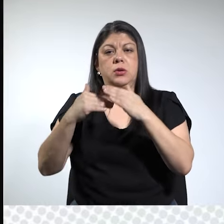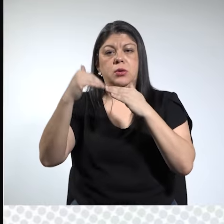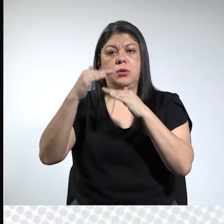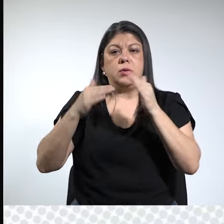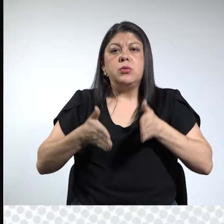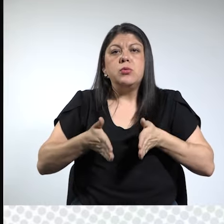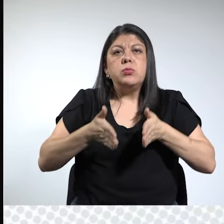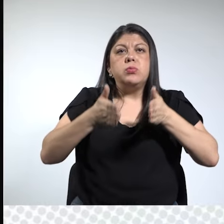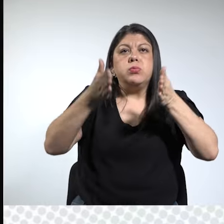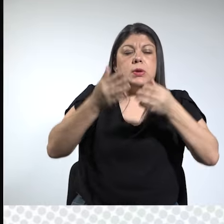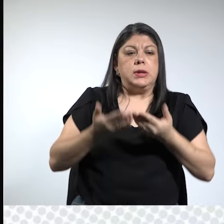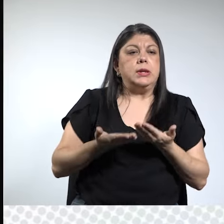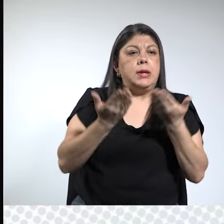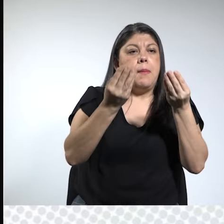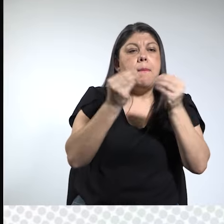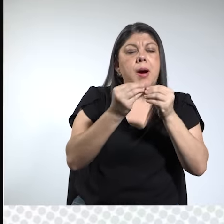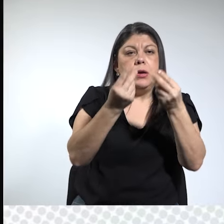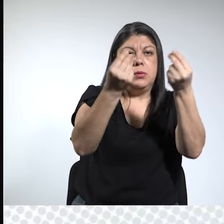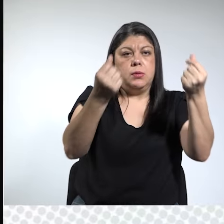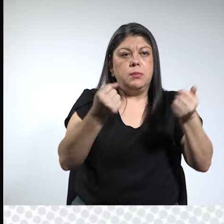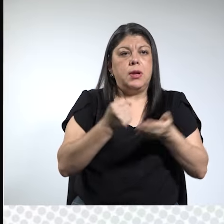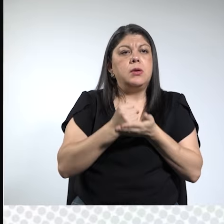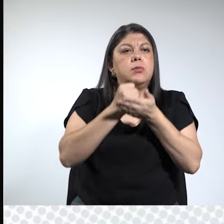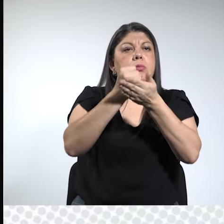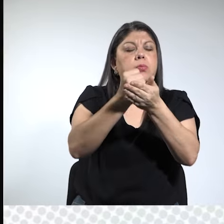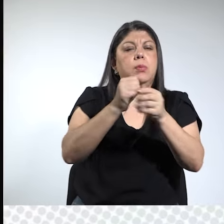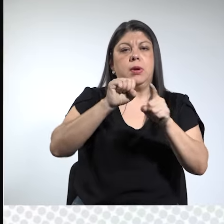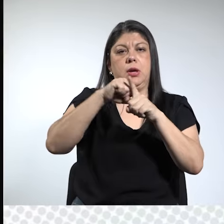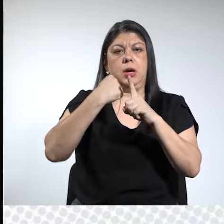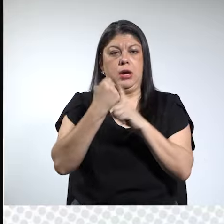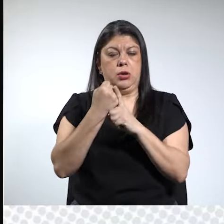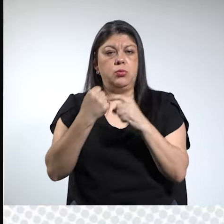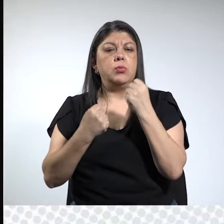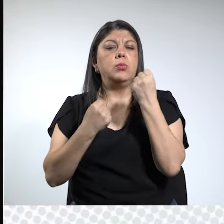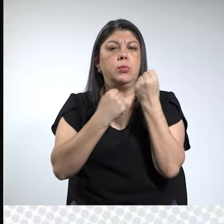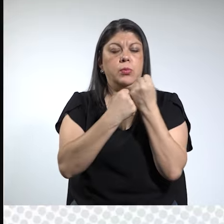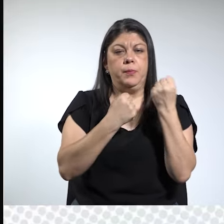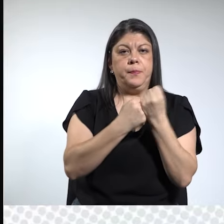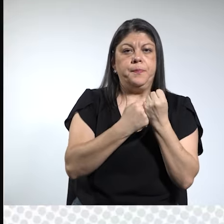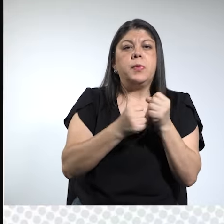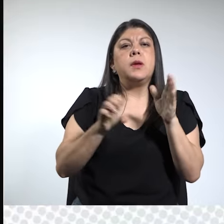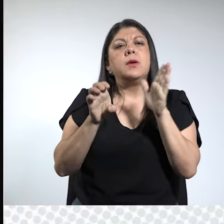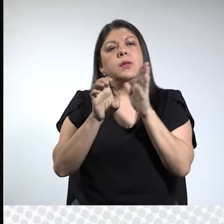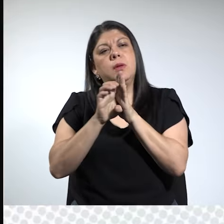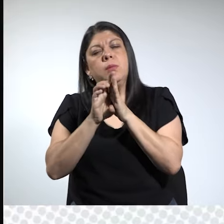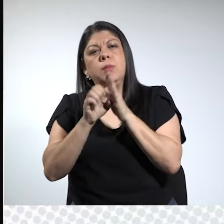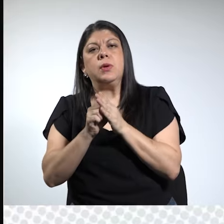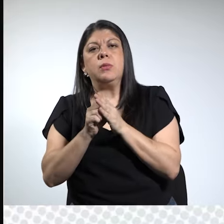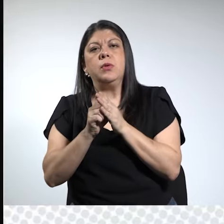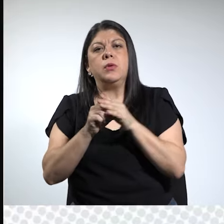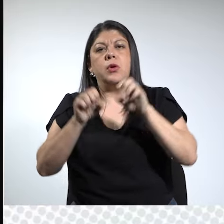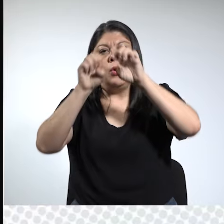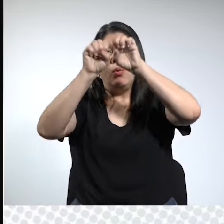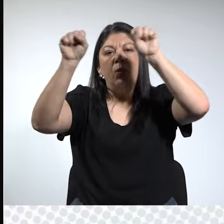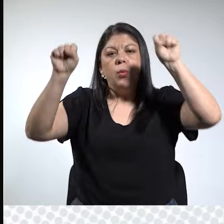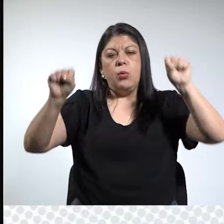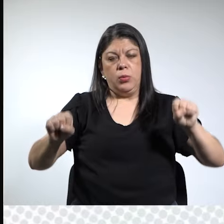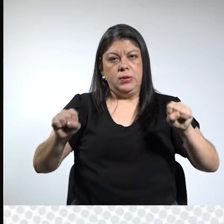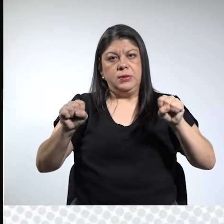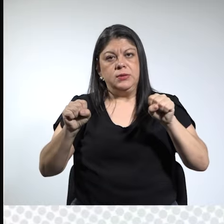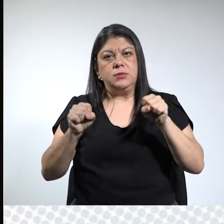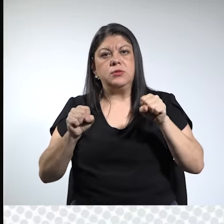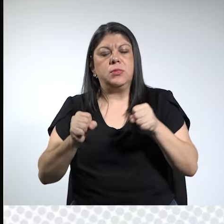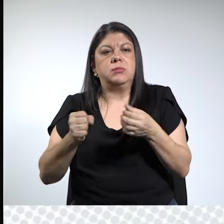infraestructura y se libere presupuesto que se pueda destinar para la inversión social. También tendría que, por ejemplo, todo el esquema de concesión